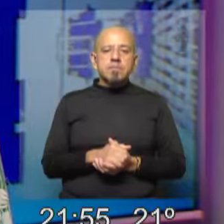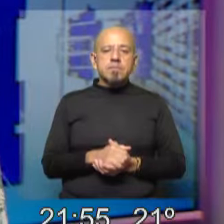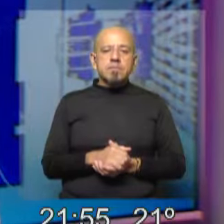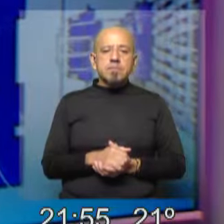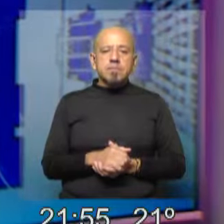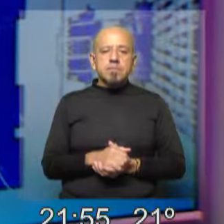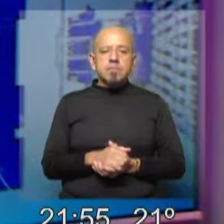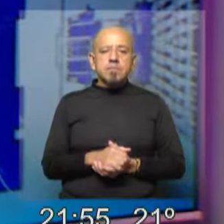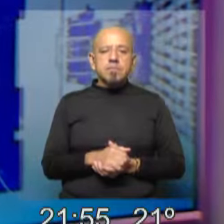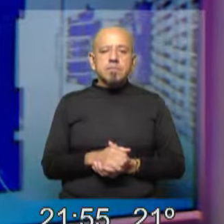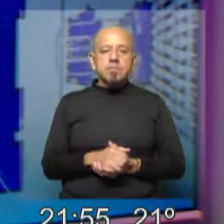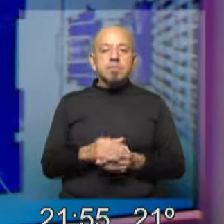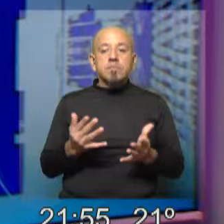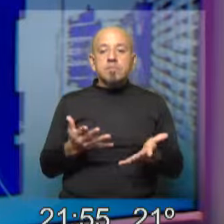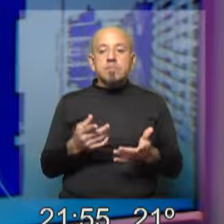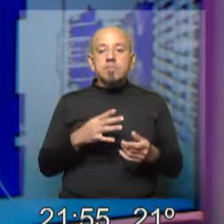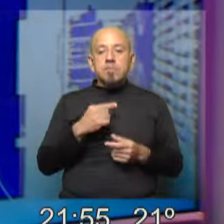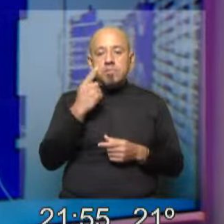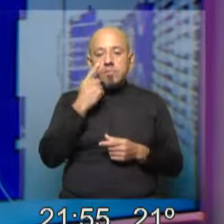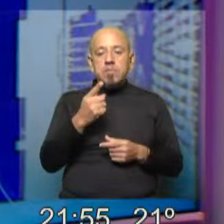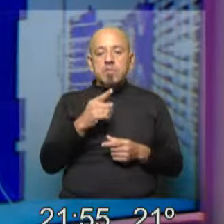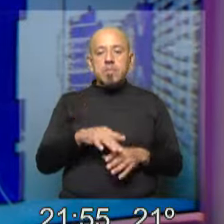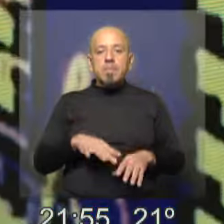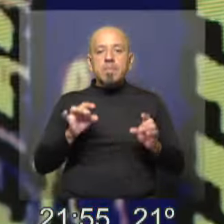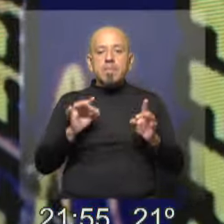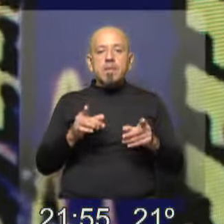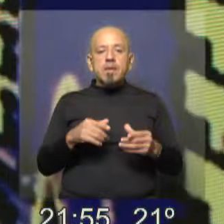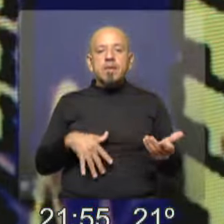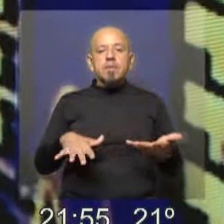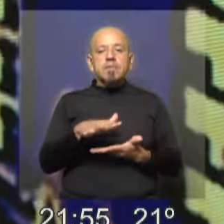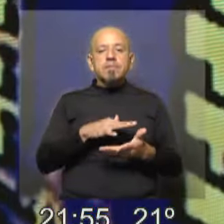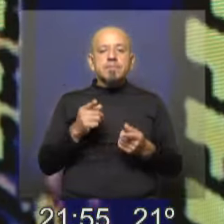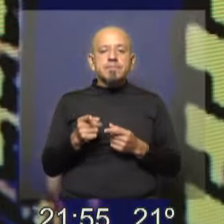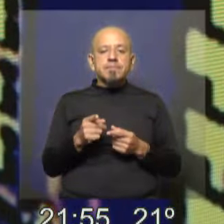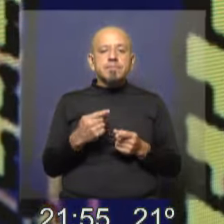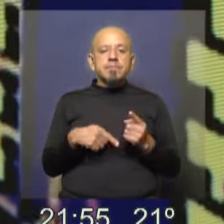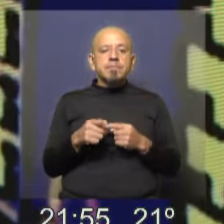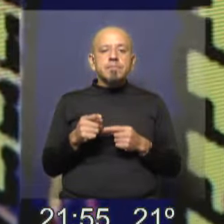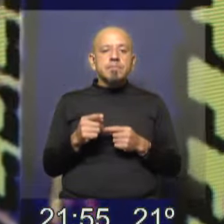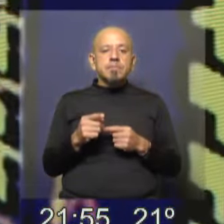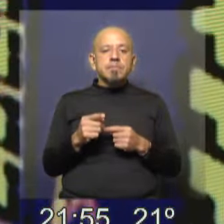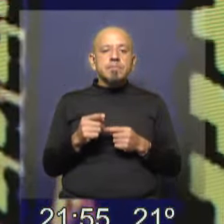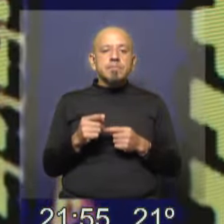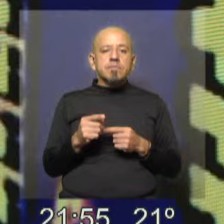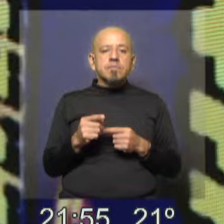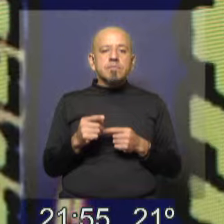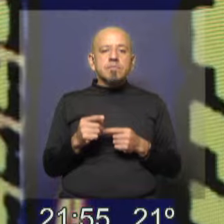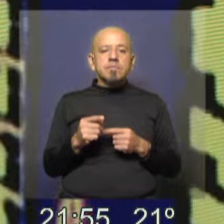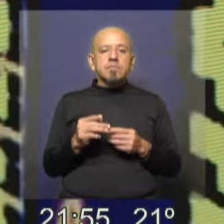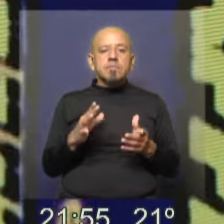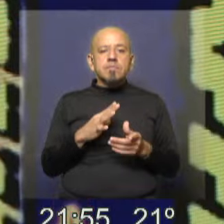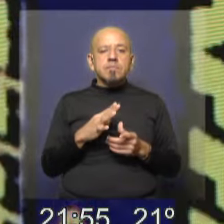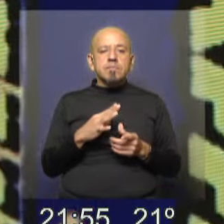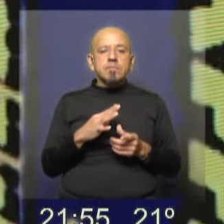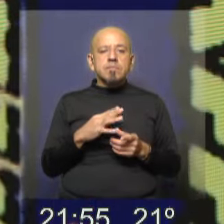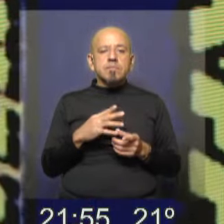trabajo. Ahí no necesitas parte visual porque tenés ahí la naturaleza y el entorno, ya está. Sí, no, ahí es como, mismo, claro, yo decía, bueno, hay que partir